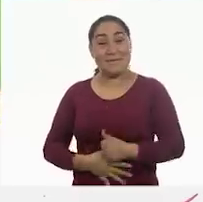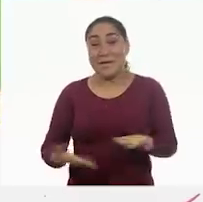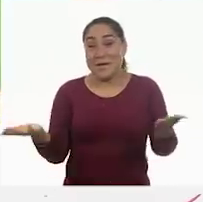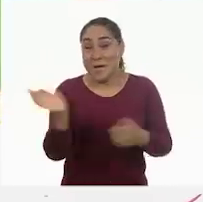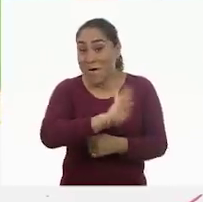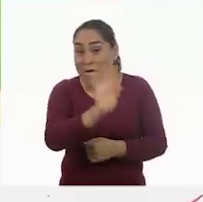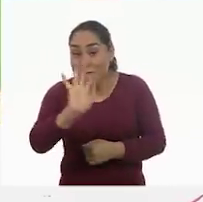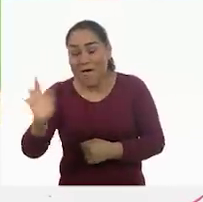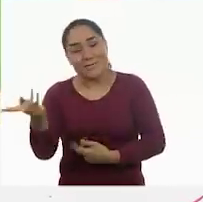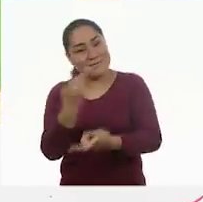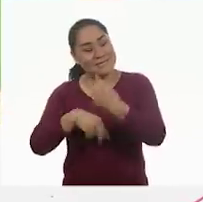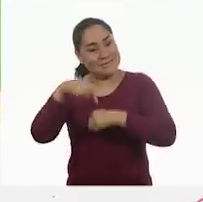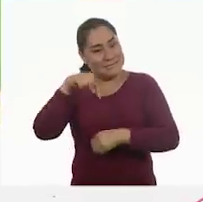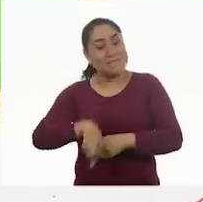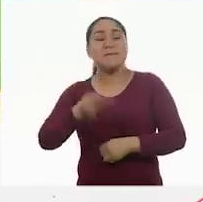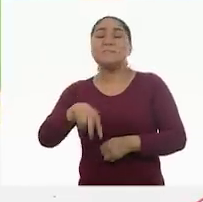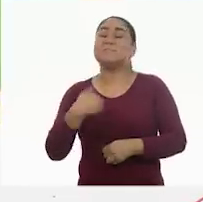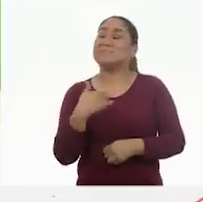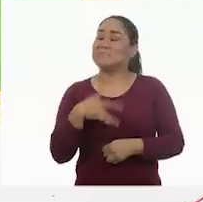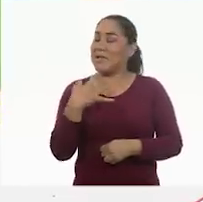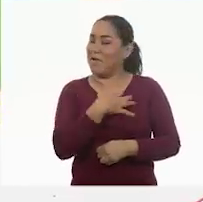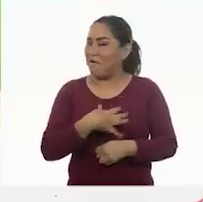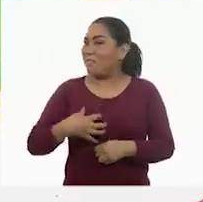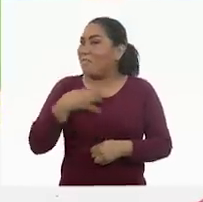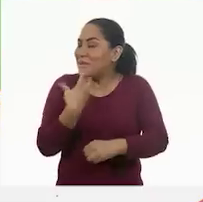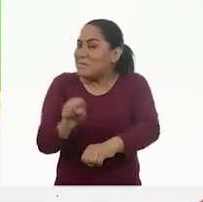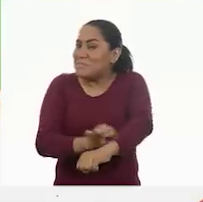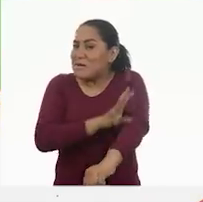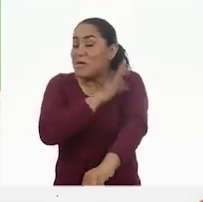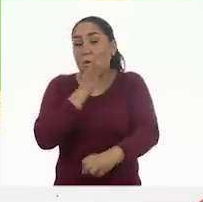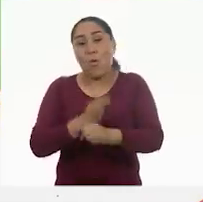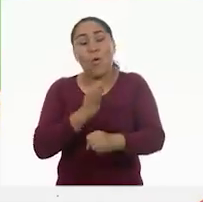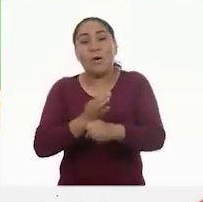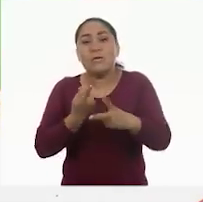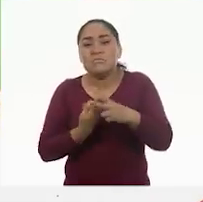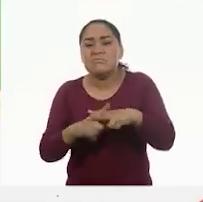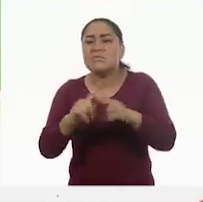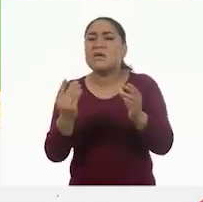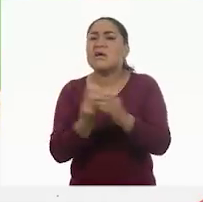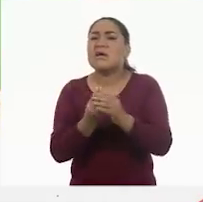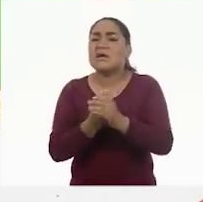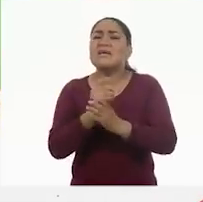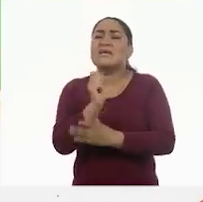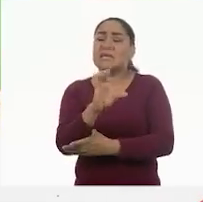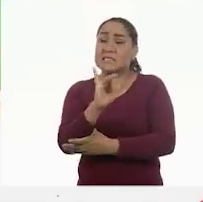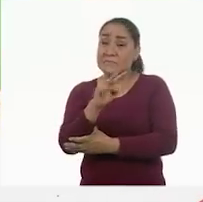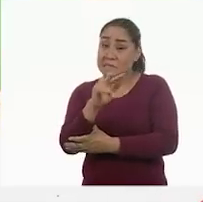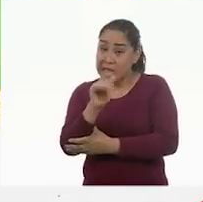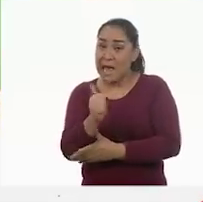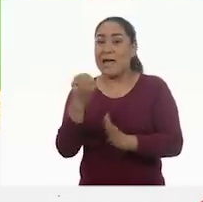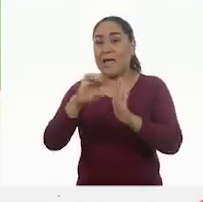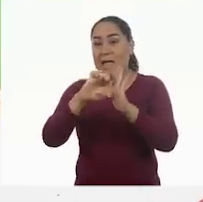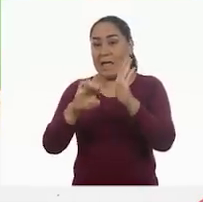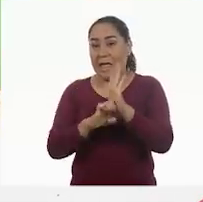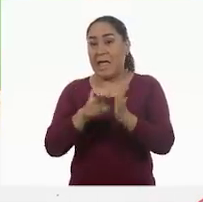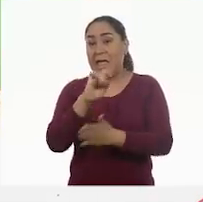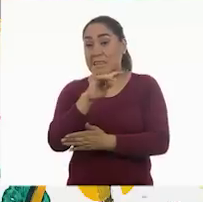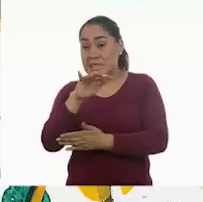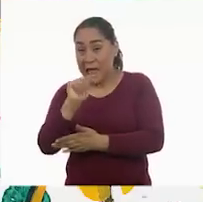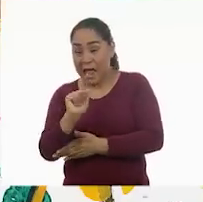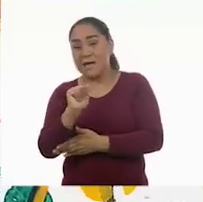Hola, ya estoy aquí. Estoy muy contento y emocionado de comenzar nuestra sesión de Cívica y Ética en Diálogo. ¡Ah,